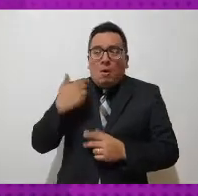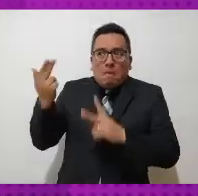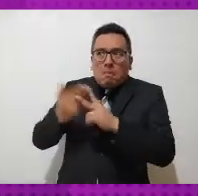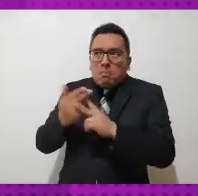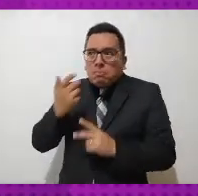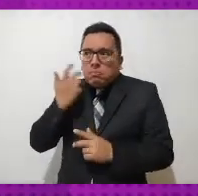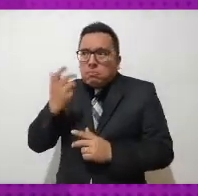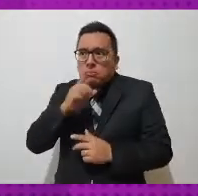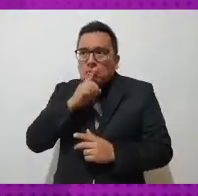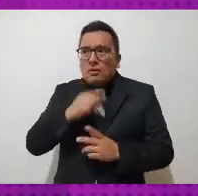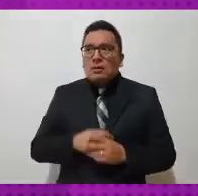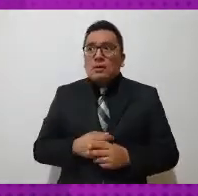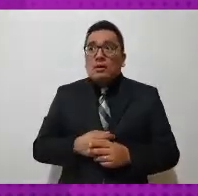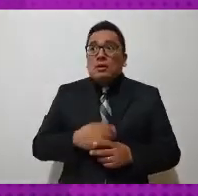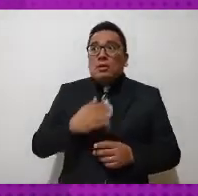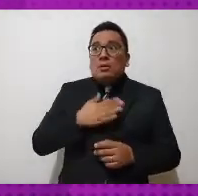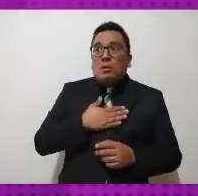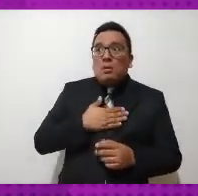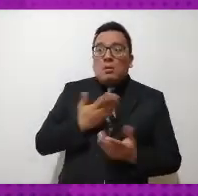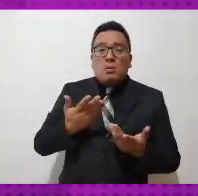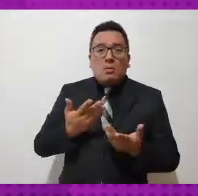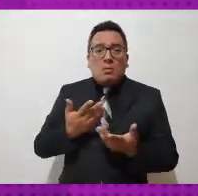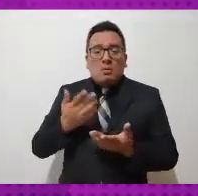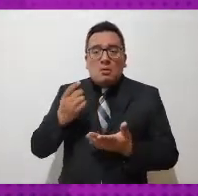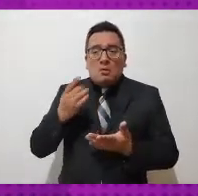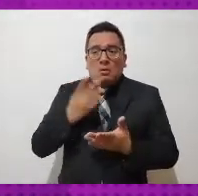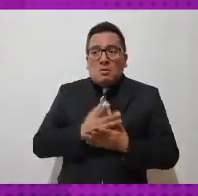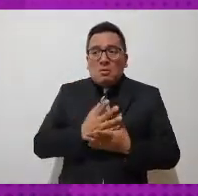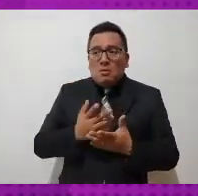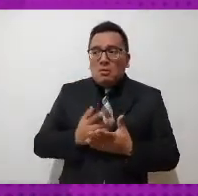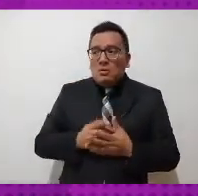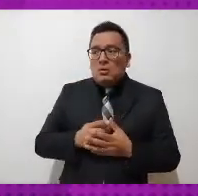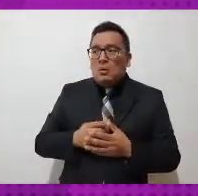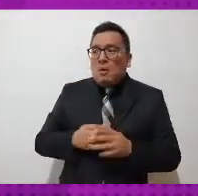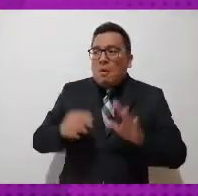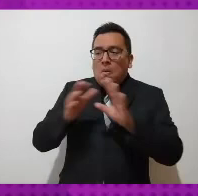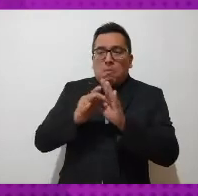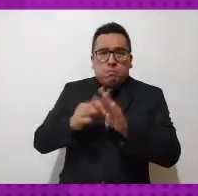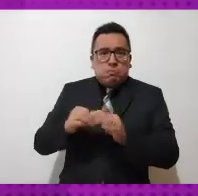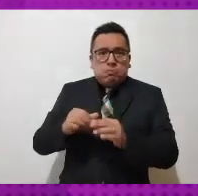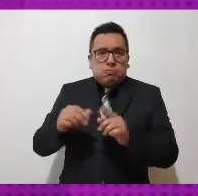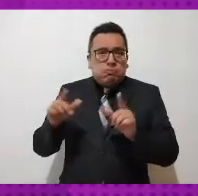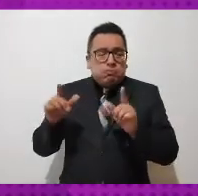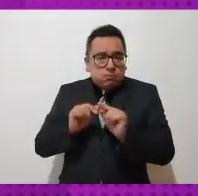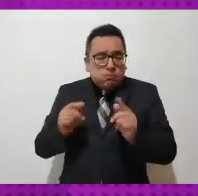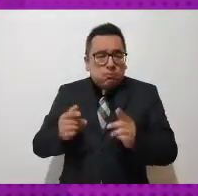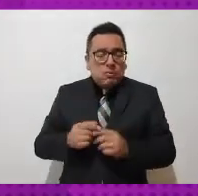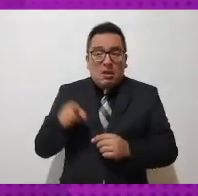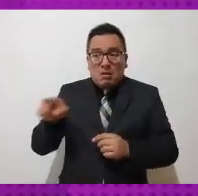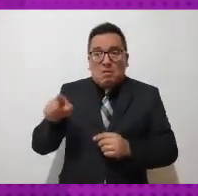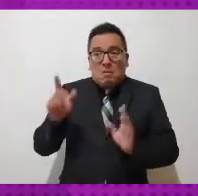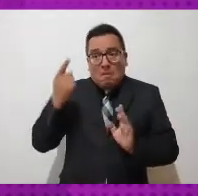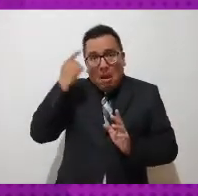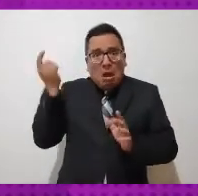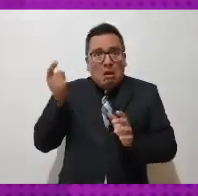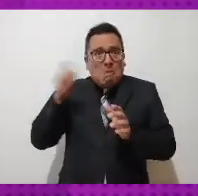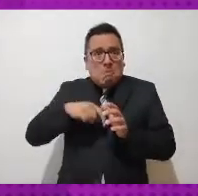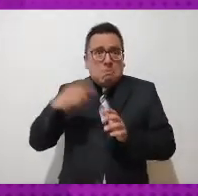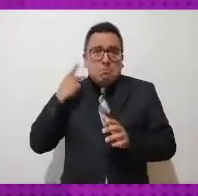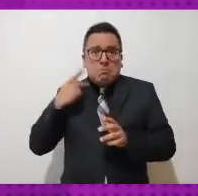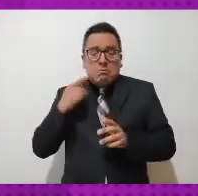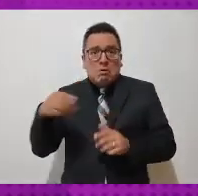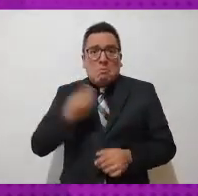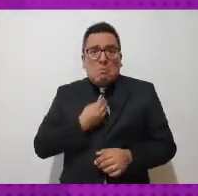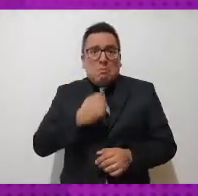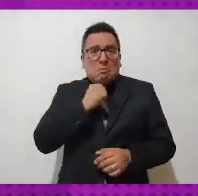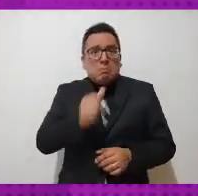matar, si no hago más que ponerla en su lugar, ¿para qué se metió si no